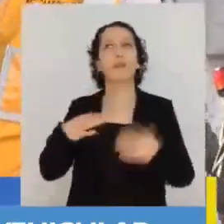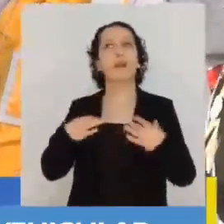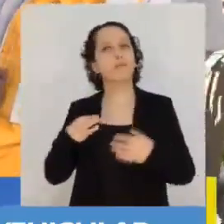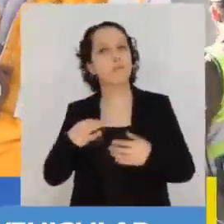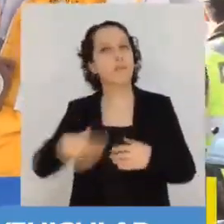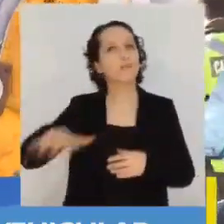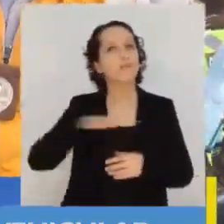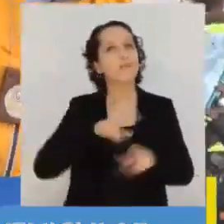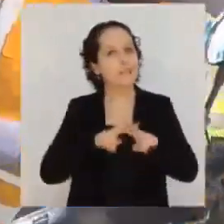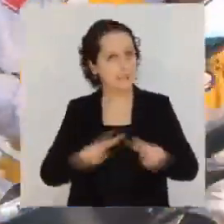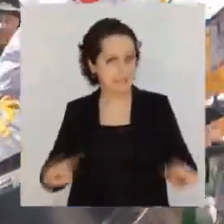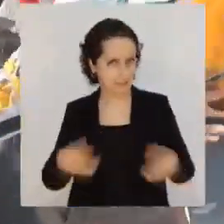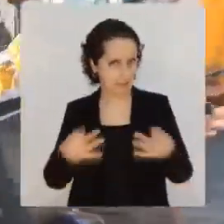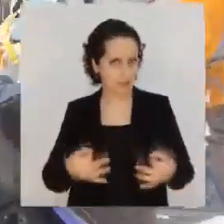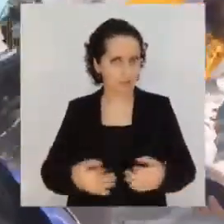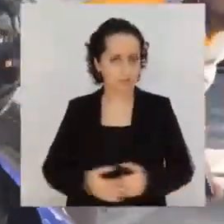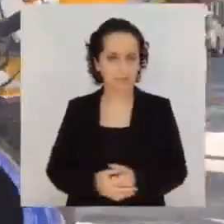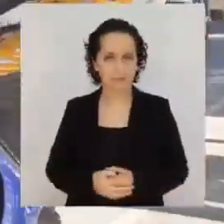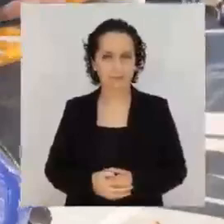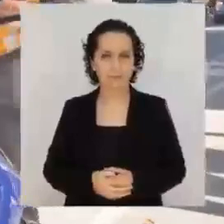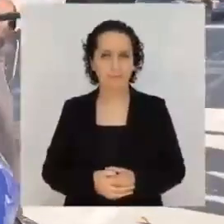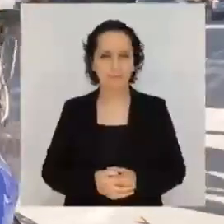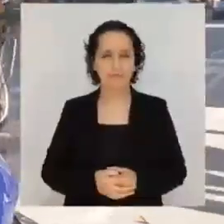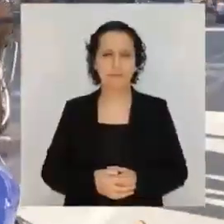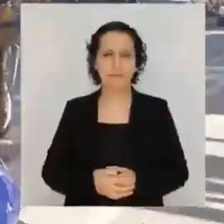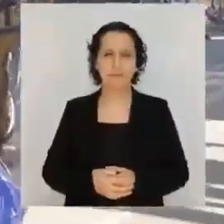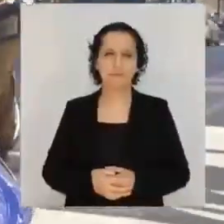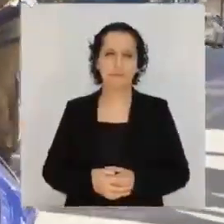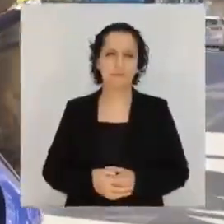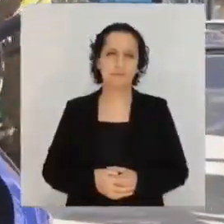ciudadanía y mantener el ordenamiento.